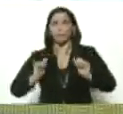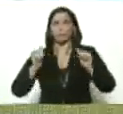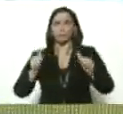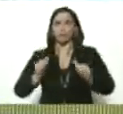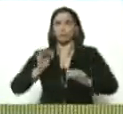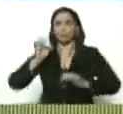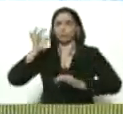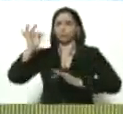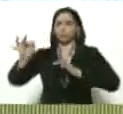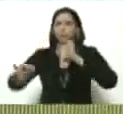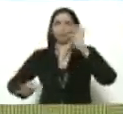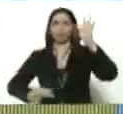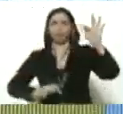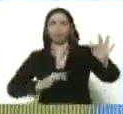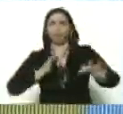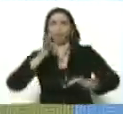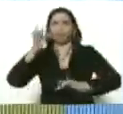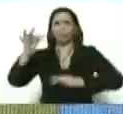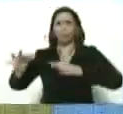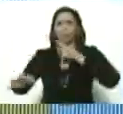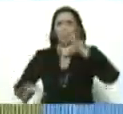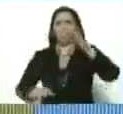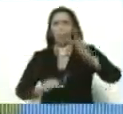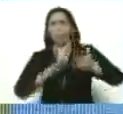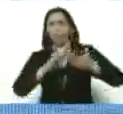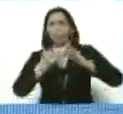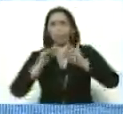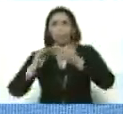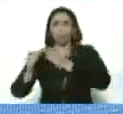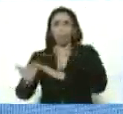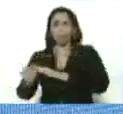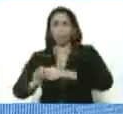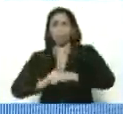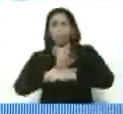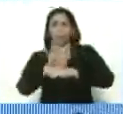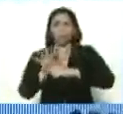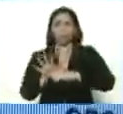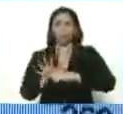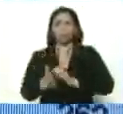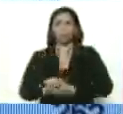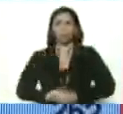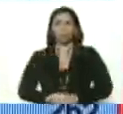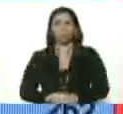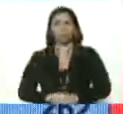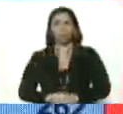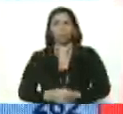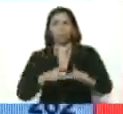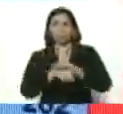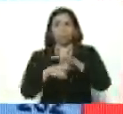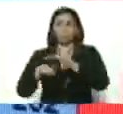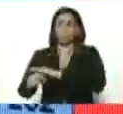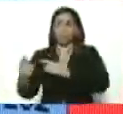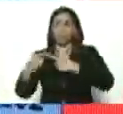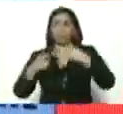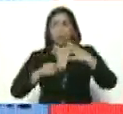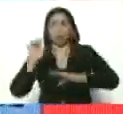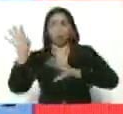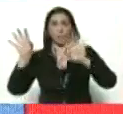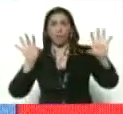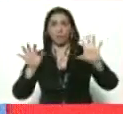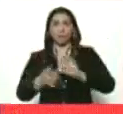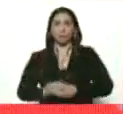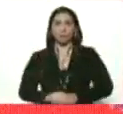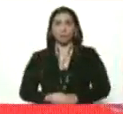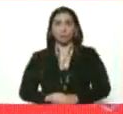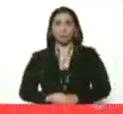haber diseminación comunitaria de los casos que llegaran importados desde brasil